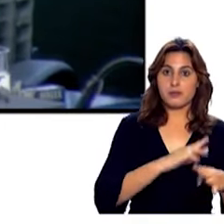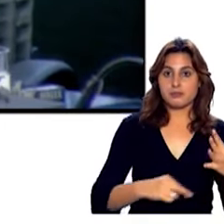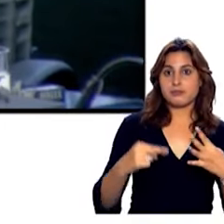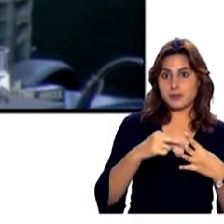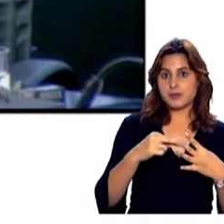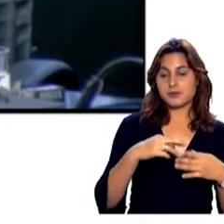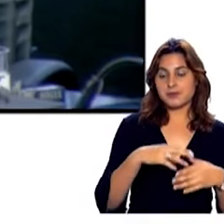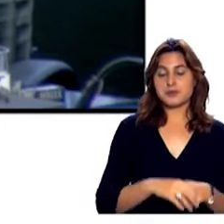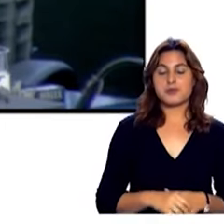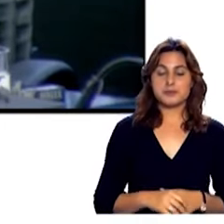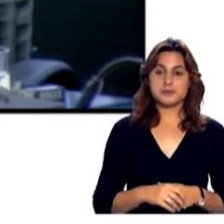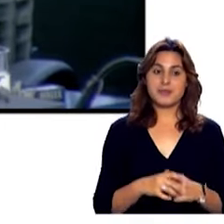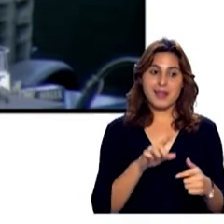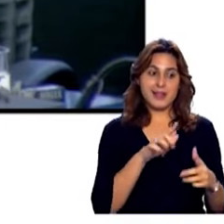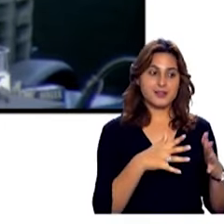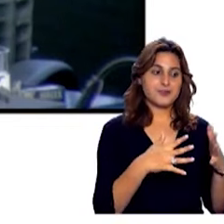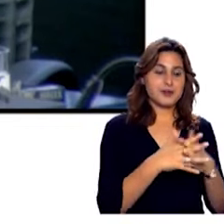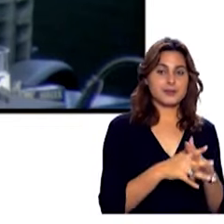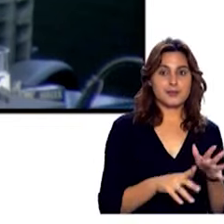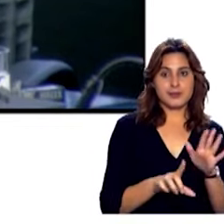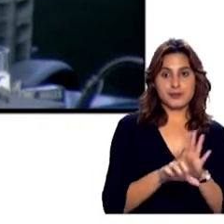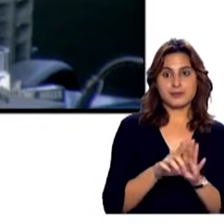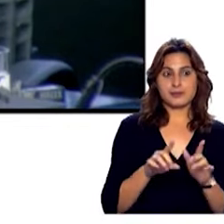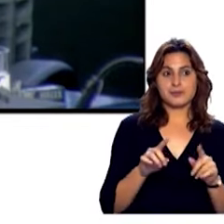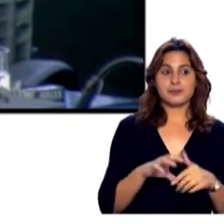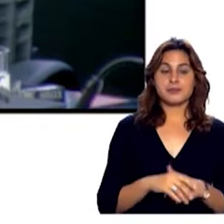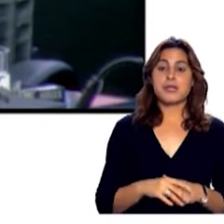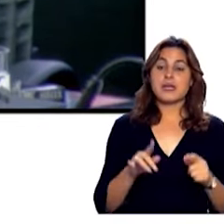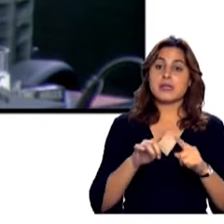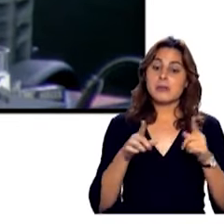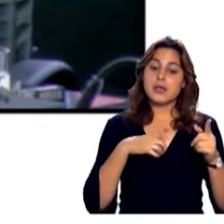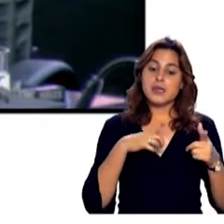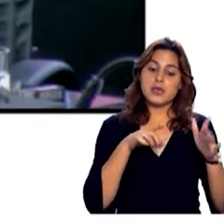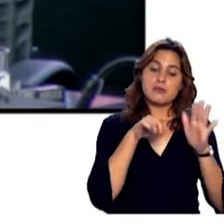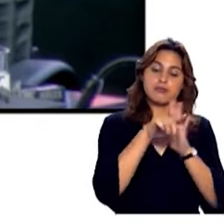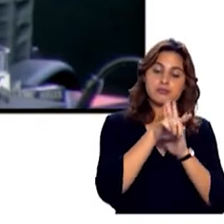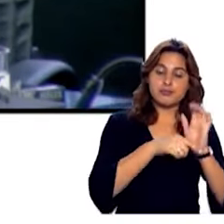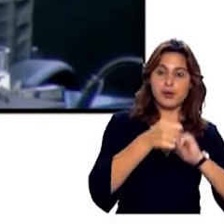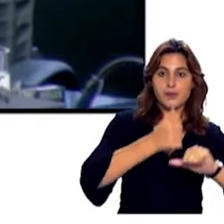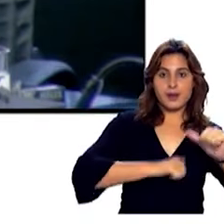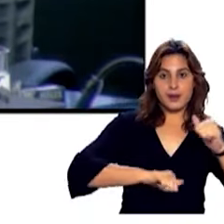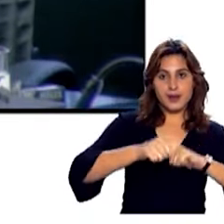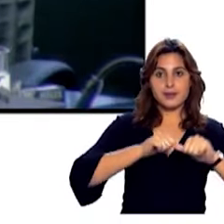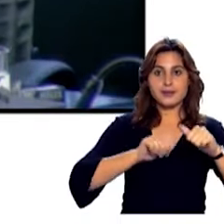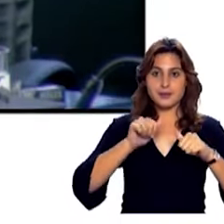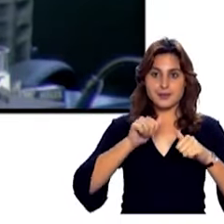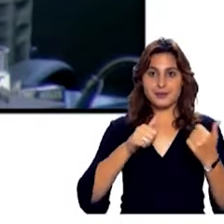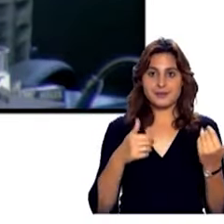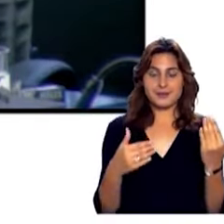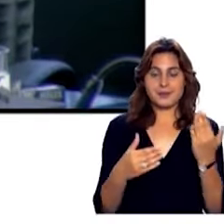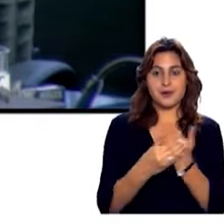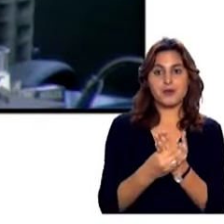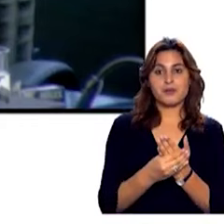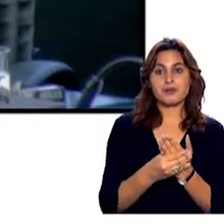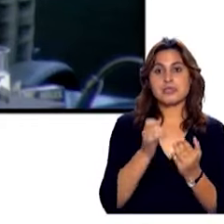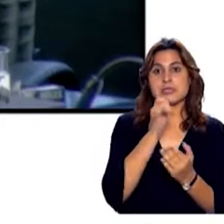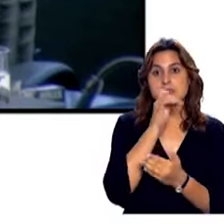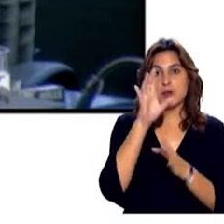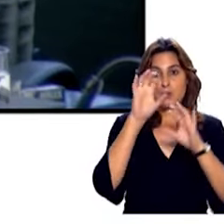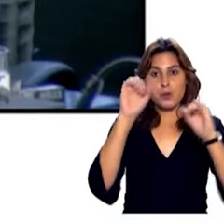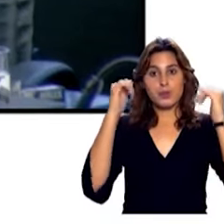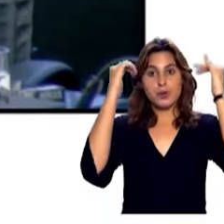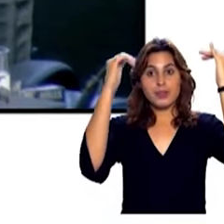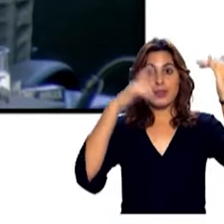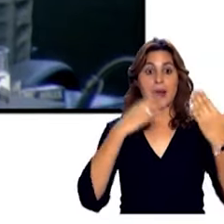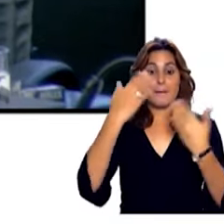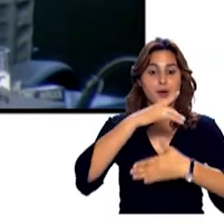de error la Val la prueba cu Cuando el error del tribunal se evidencie por un documento por el contenido de un documento sin